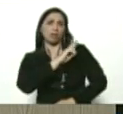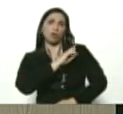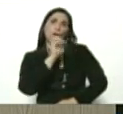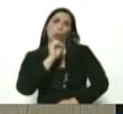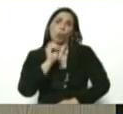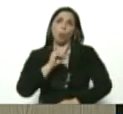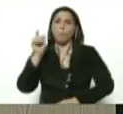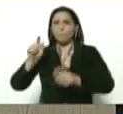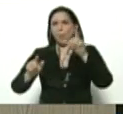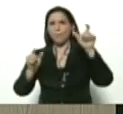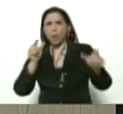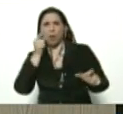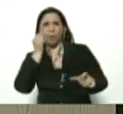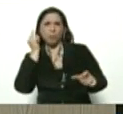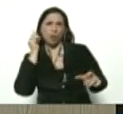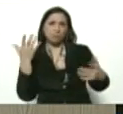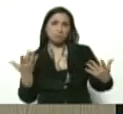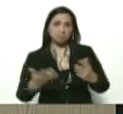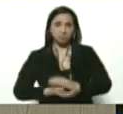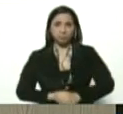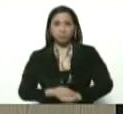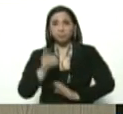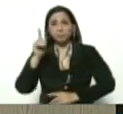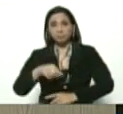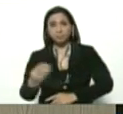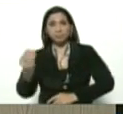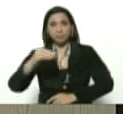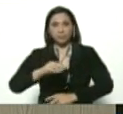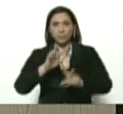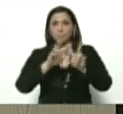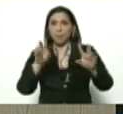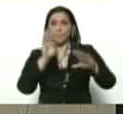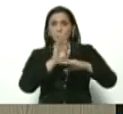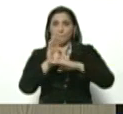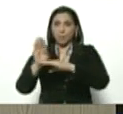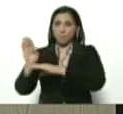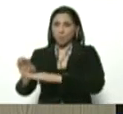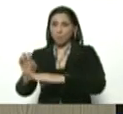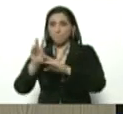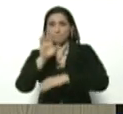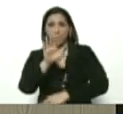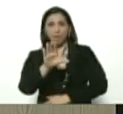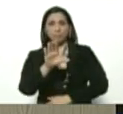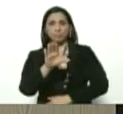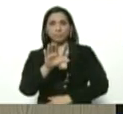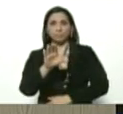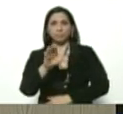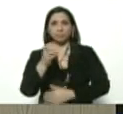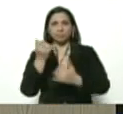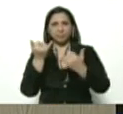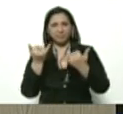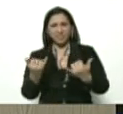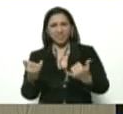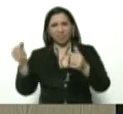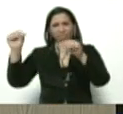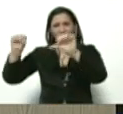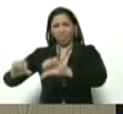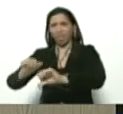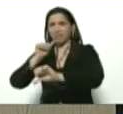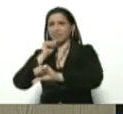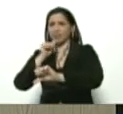por género pero del recuerdo de la paz de la república y allí la ruindad de quién